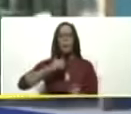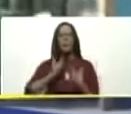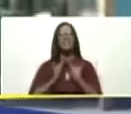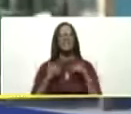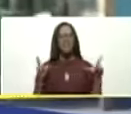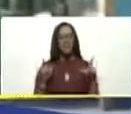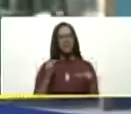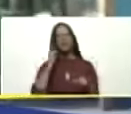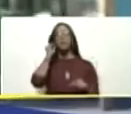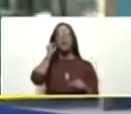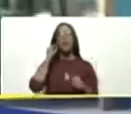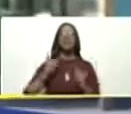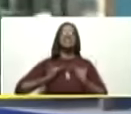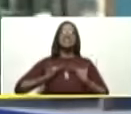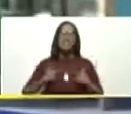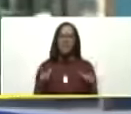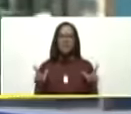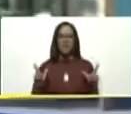Mujeres libres.